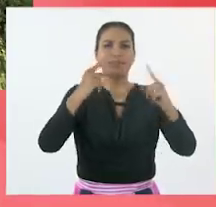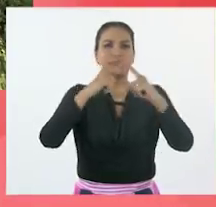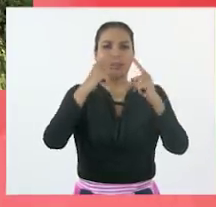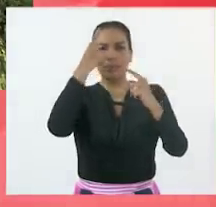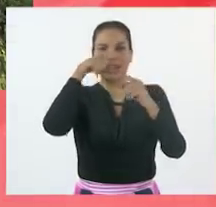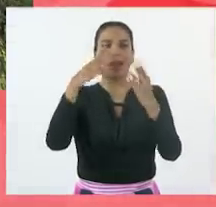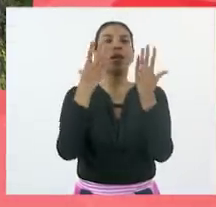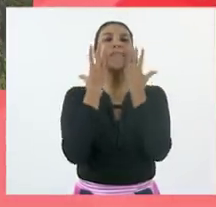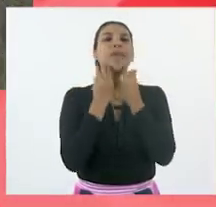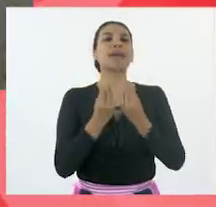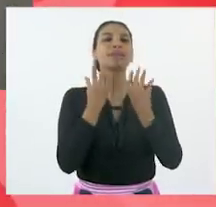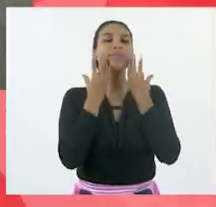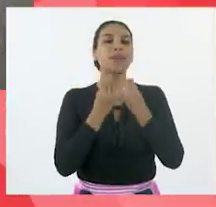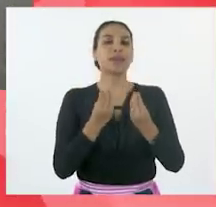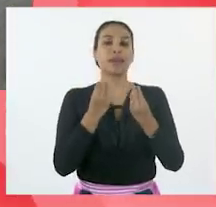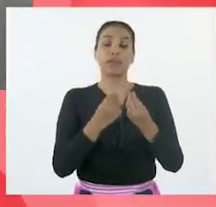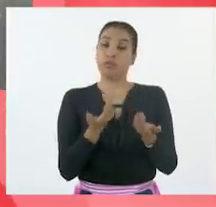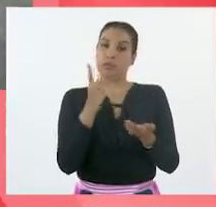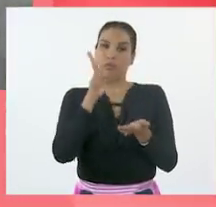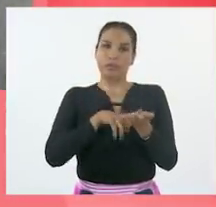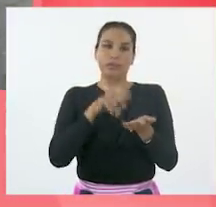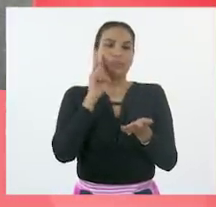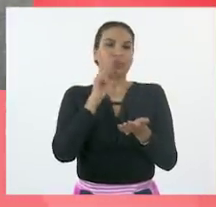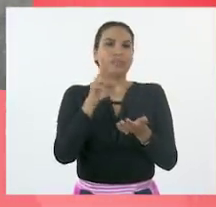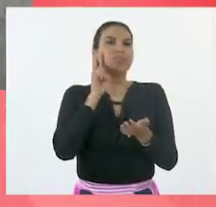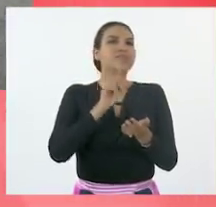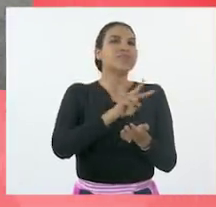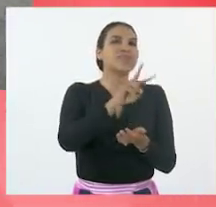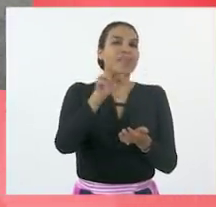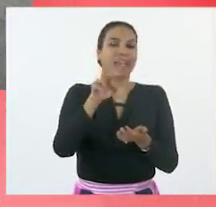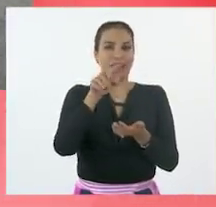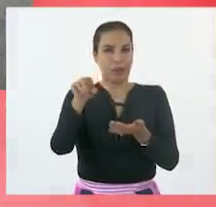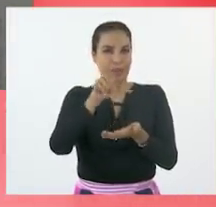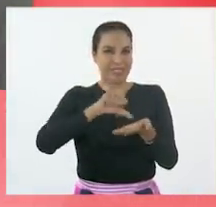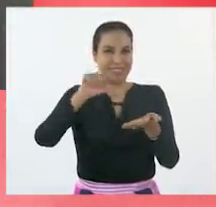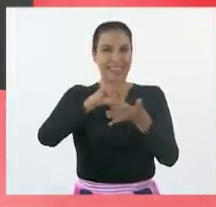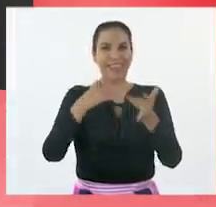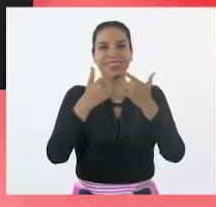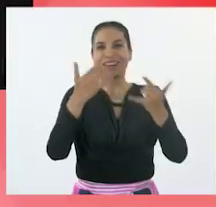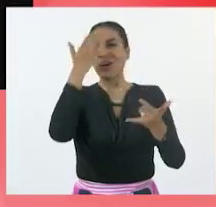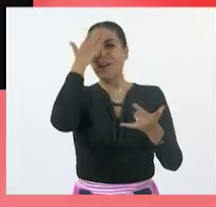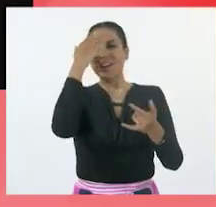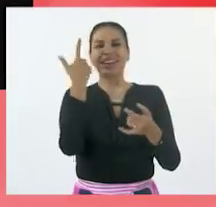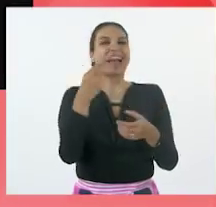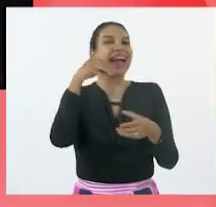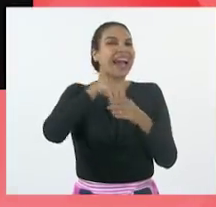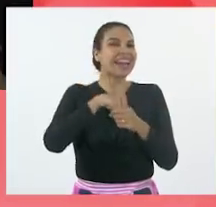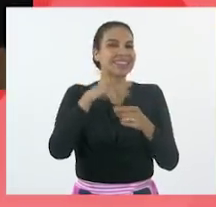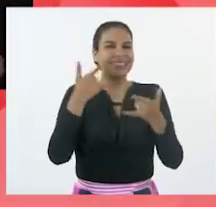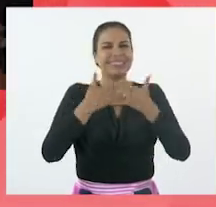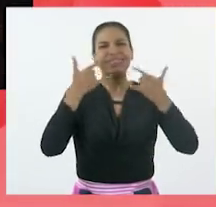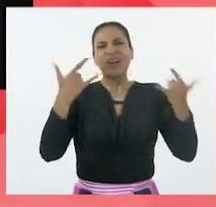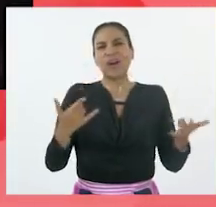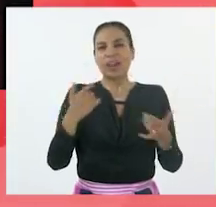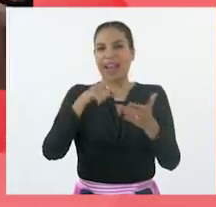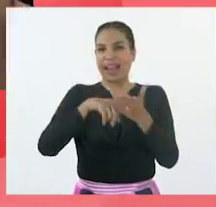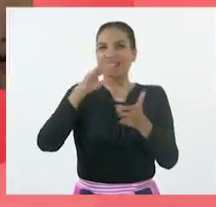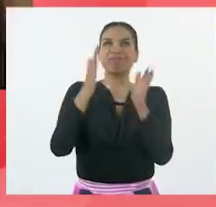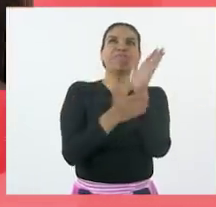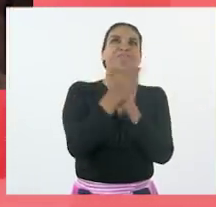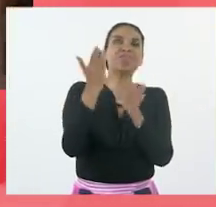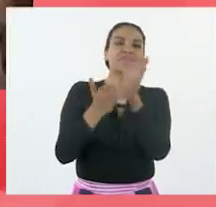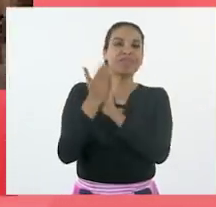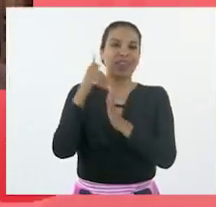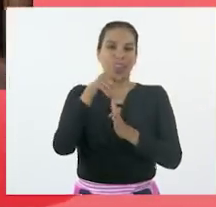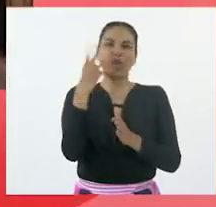a Maximiliano. Vale la pena hacer recorrido por el centro histórico y conocer los secretos y leyendas que guardan las construcciones